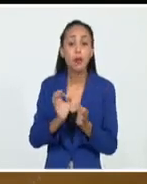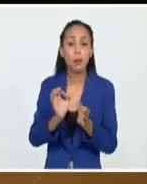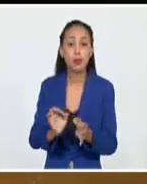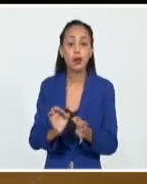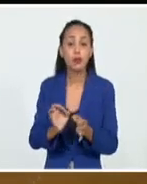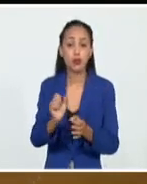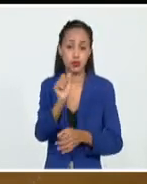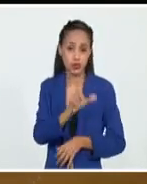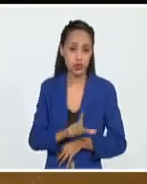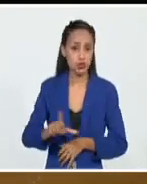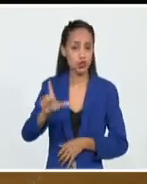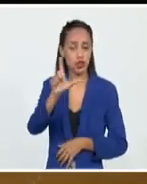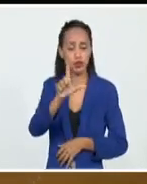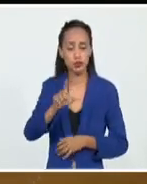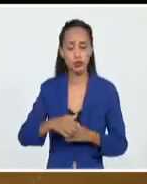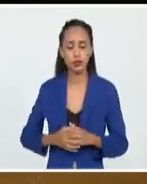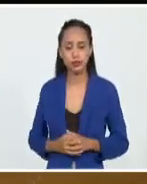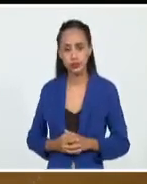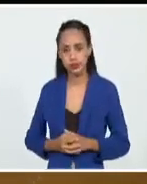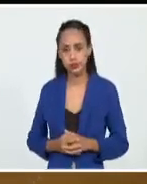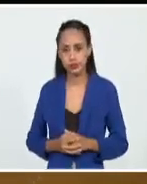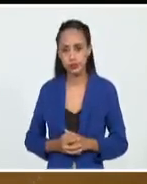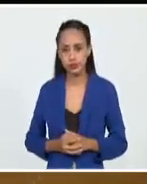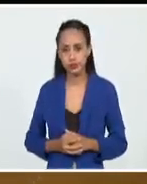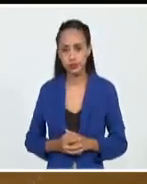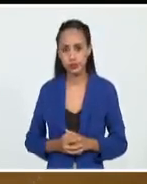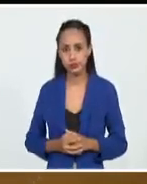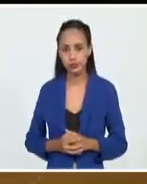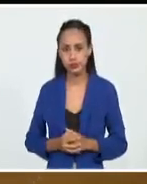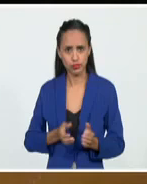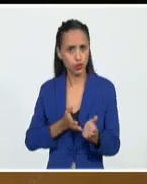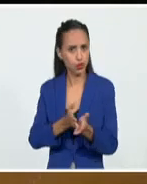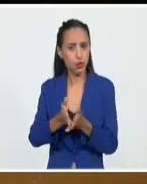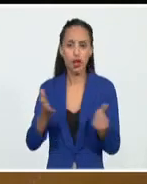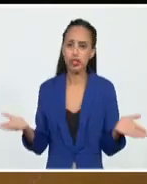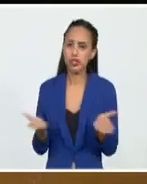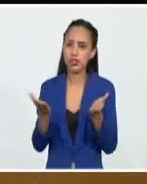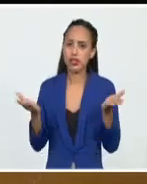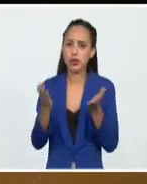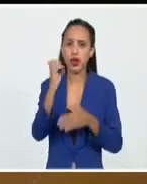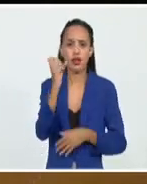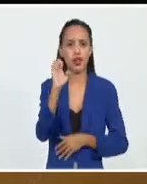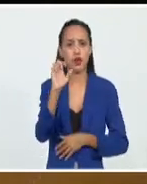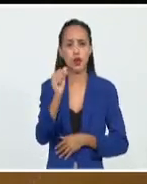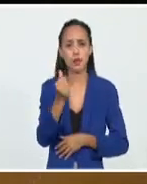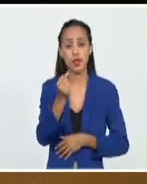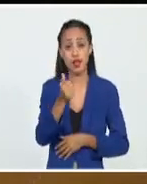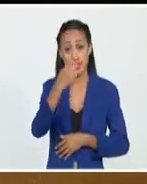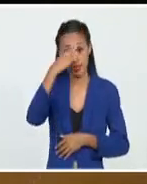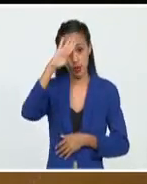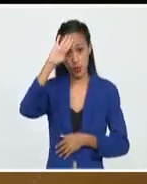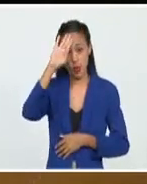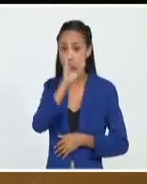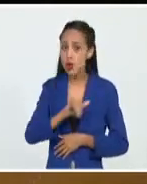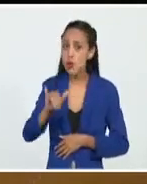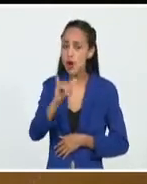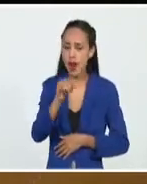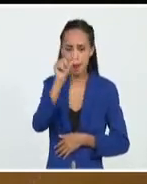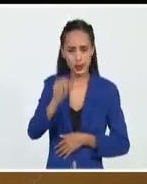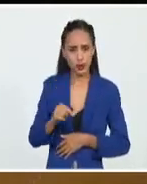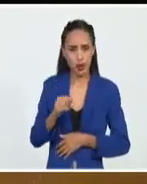del socialismo, el desarrollo económico del país y la elevación del nivel de vida de la